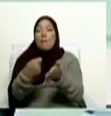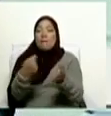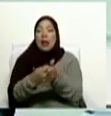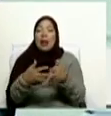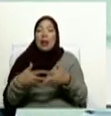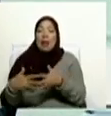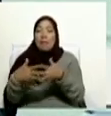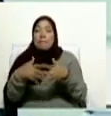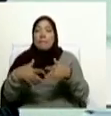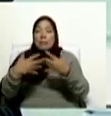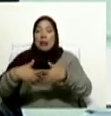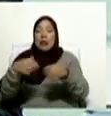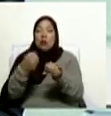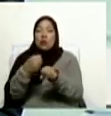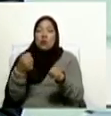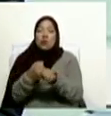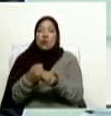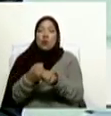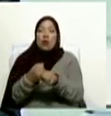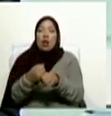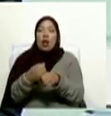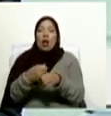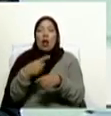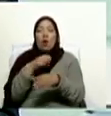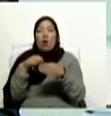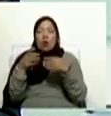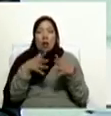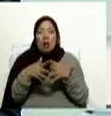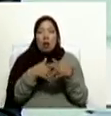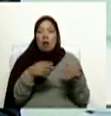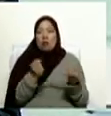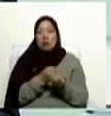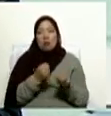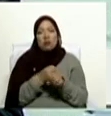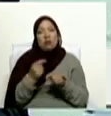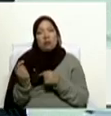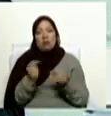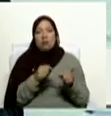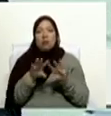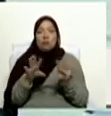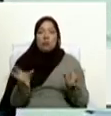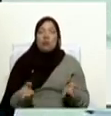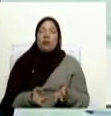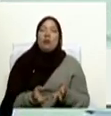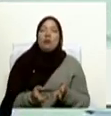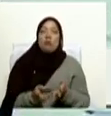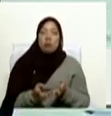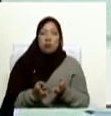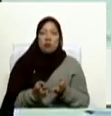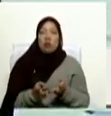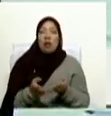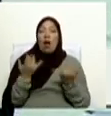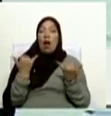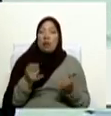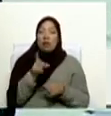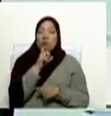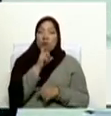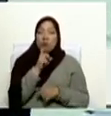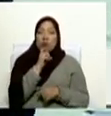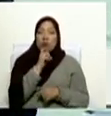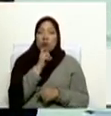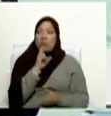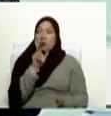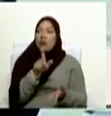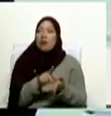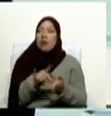móvil la estrategia comunicacional mundial que han tratado de montar